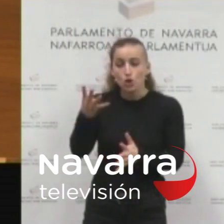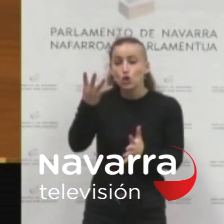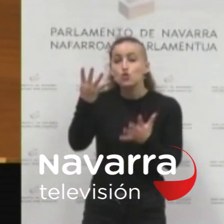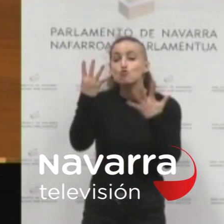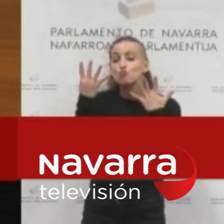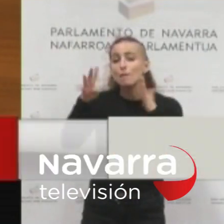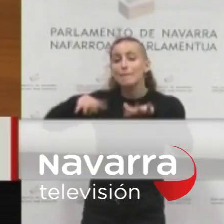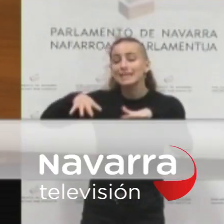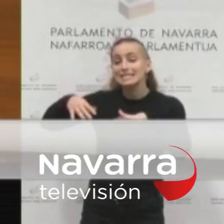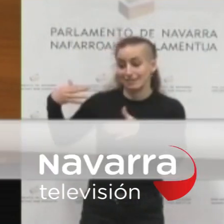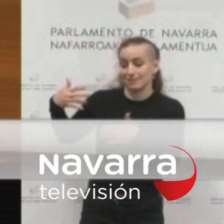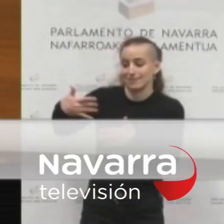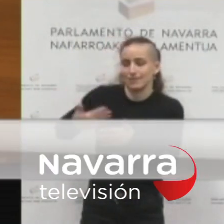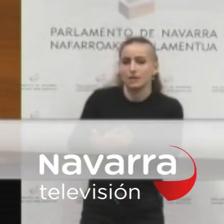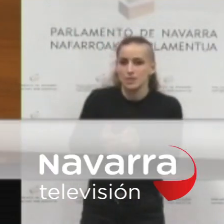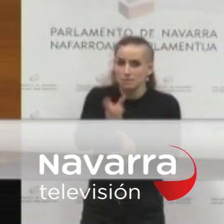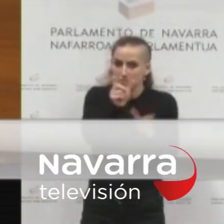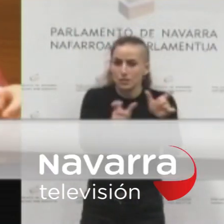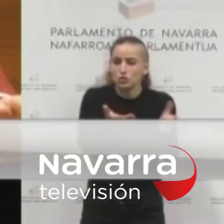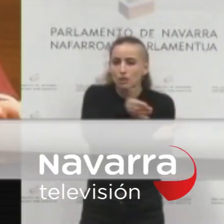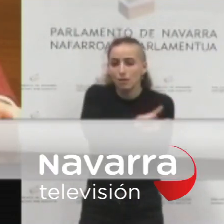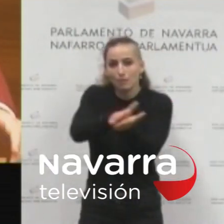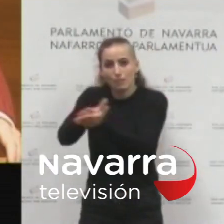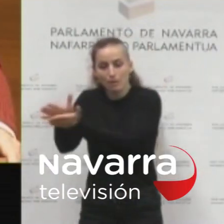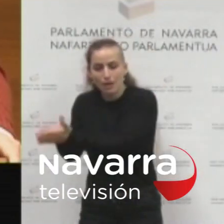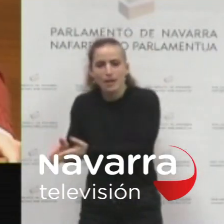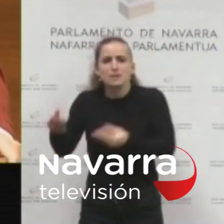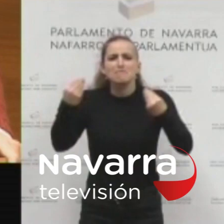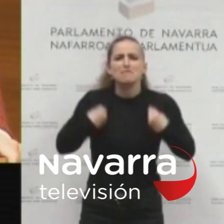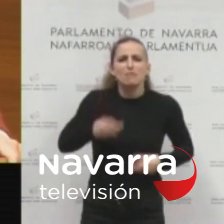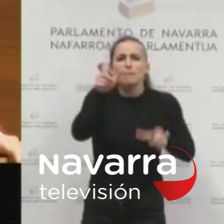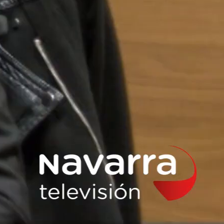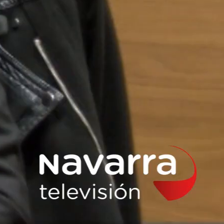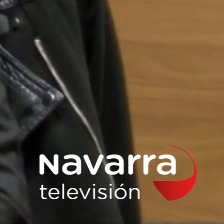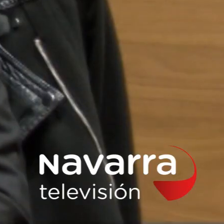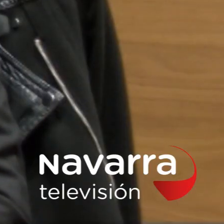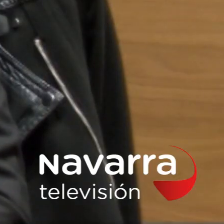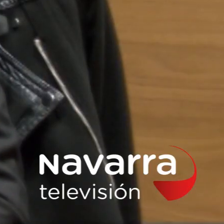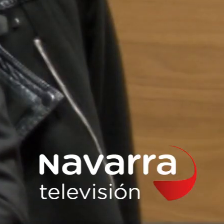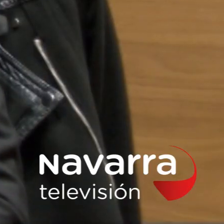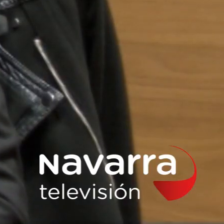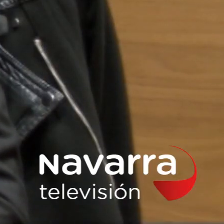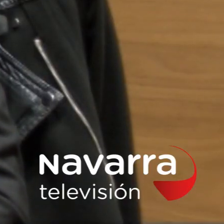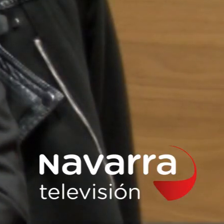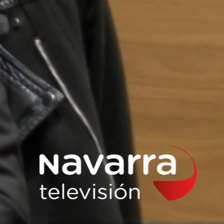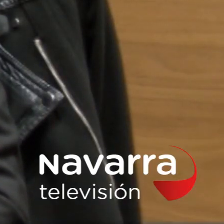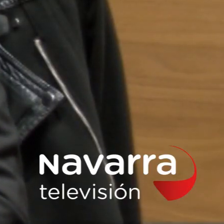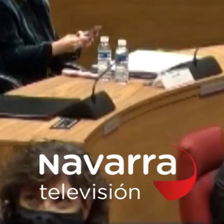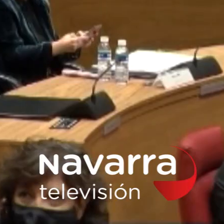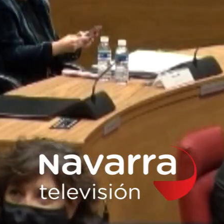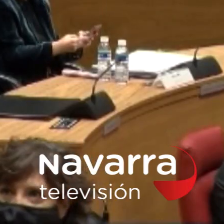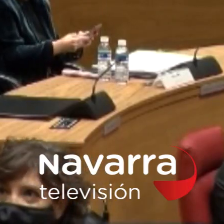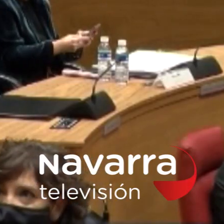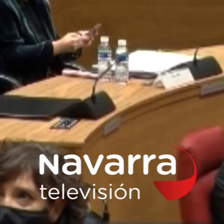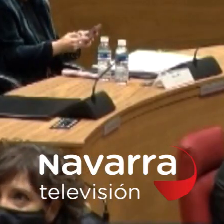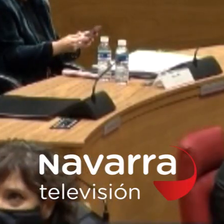COVID las mismas personas que asesinó la banda terrorista ETA durante toda su vida. El resultado es que los presupuestos superan una